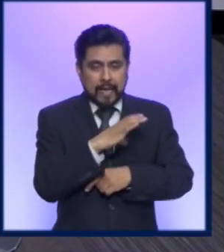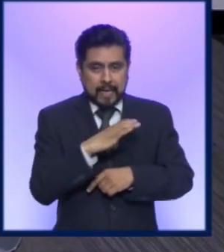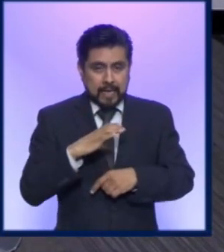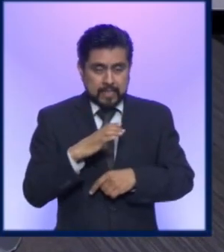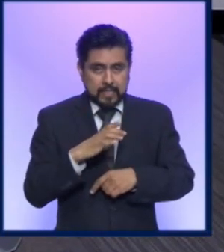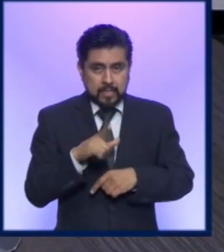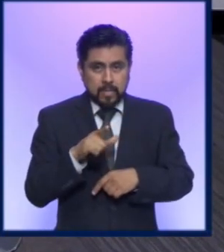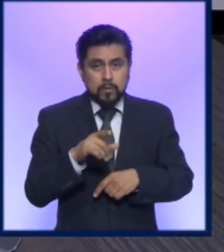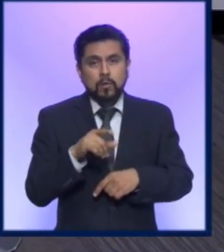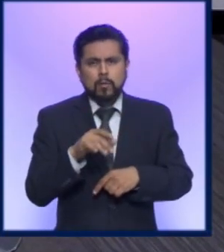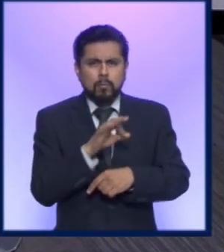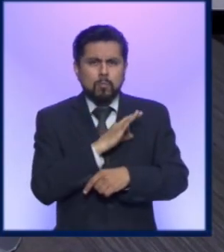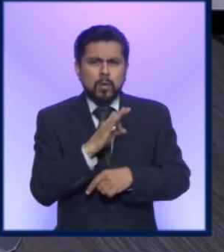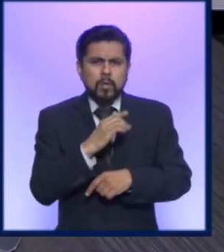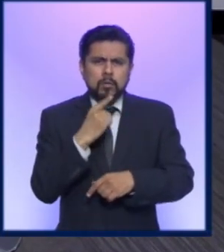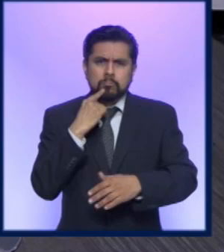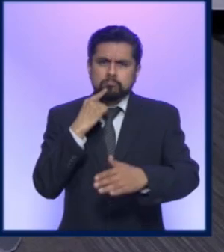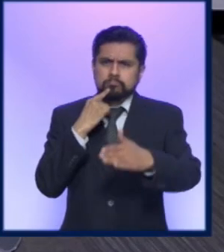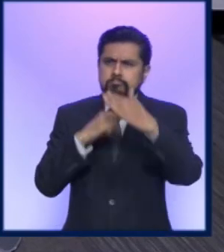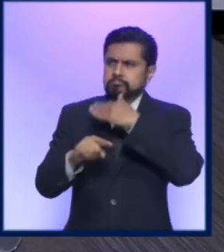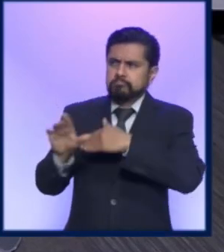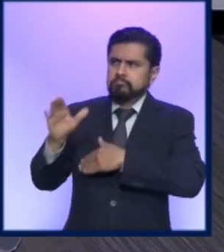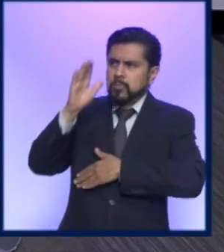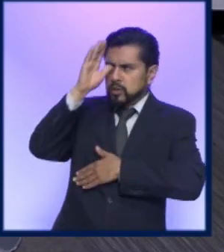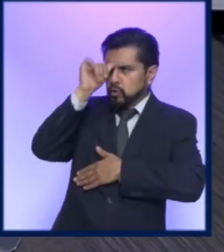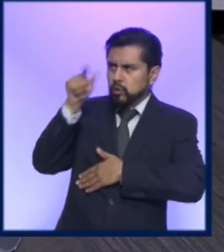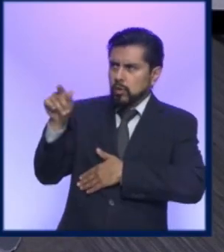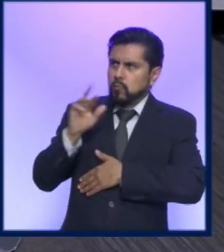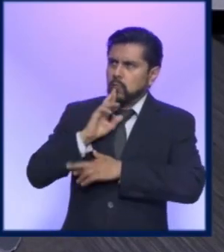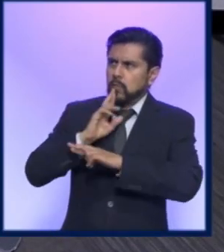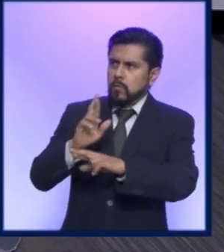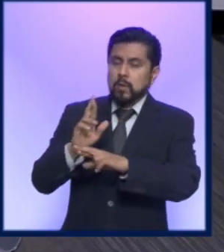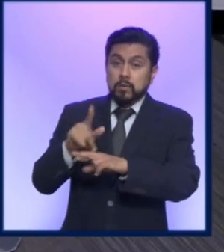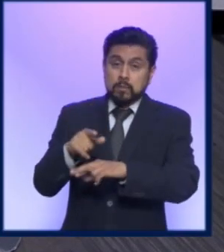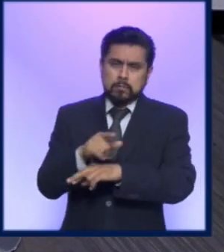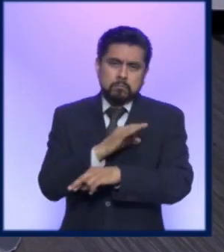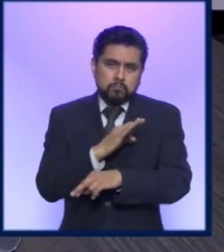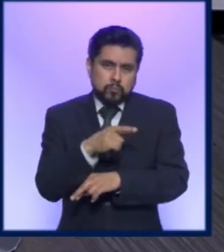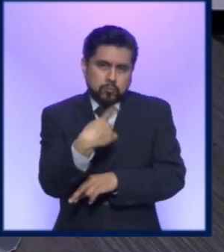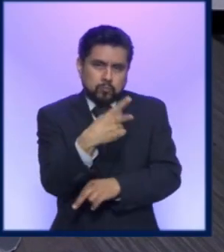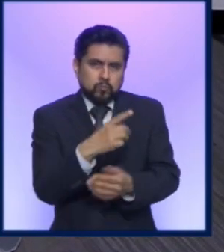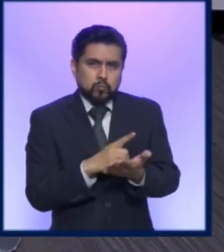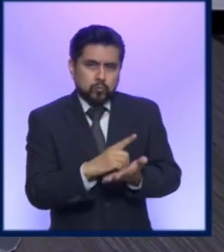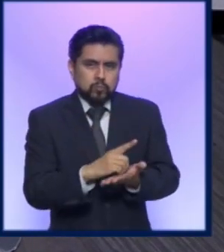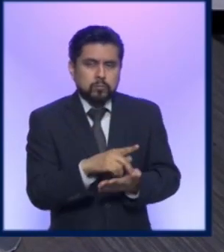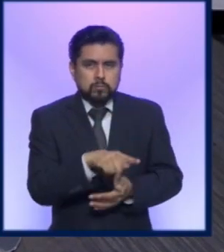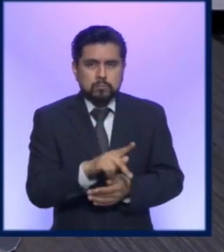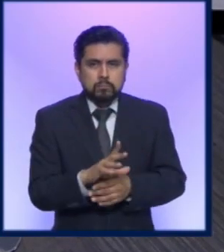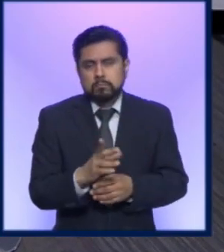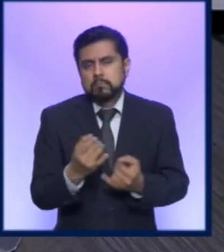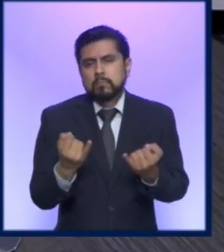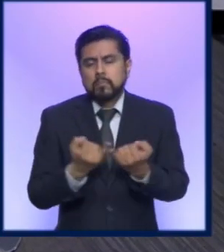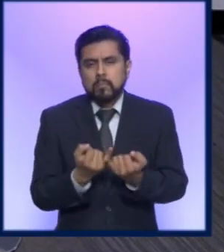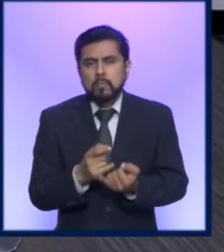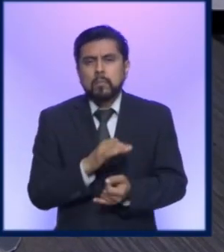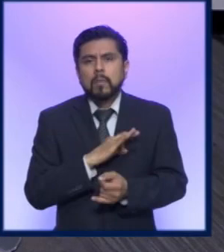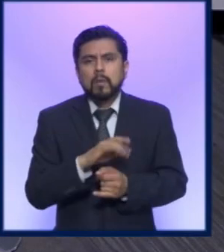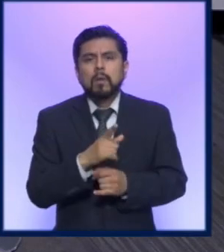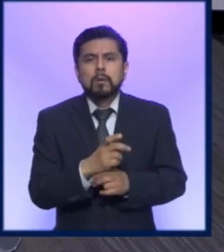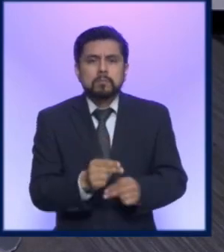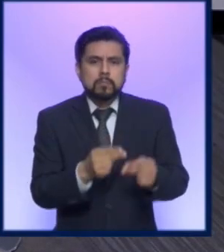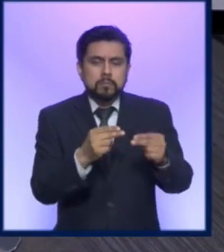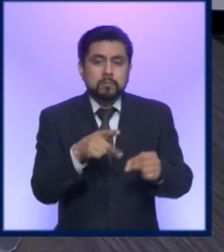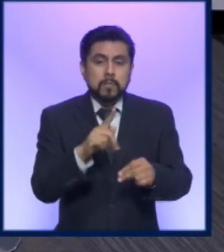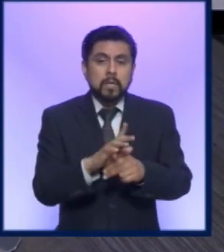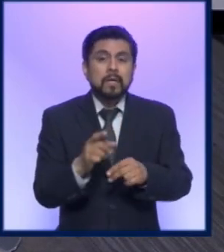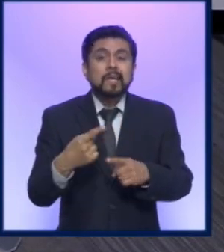caso impugnar esa determinación eh dependiendo si se trata de un ayuntamiento bueno obviamente como es en el caso